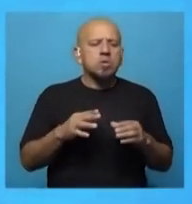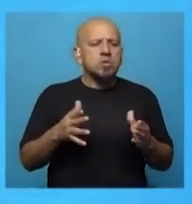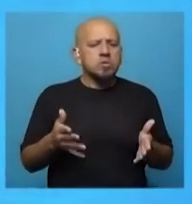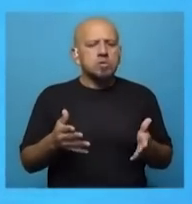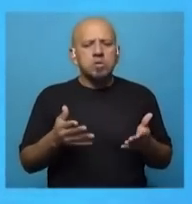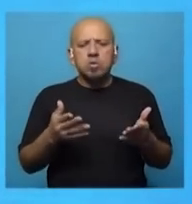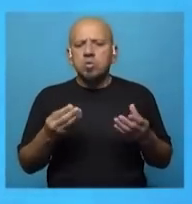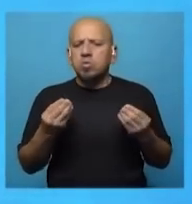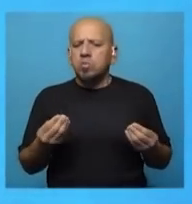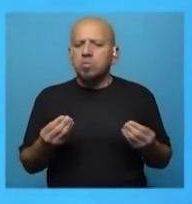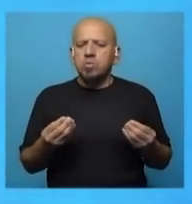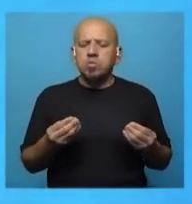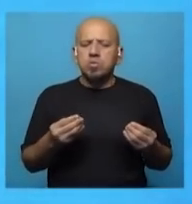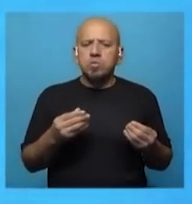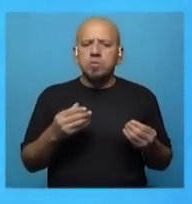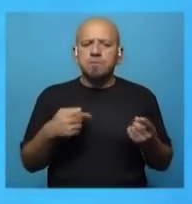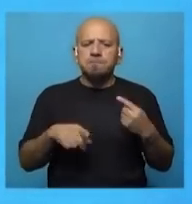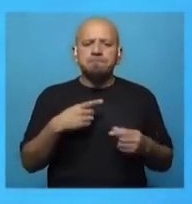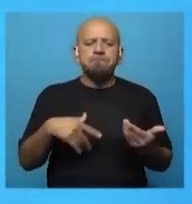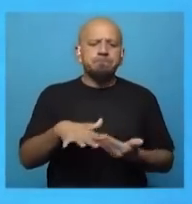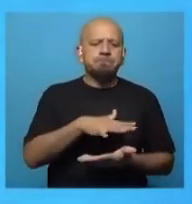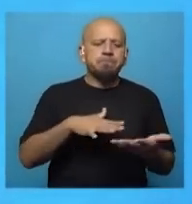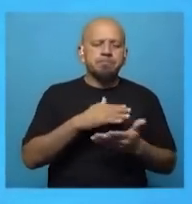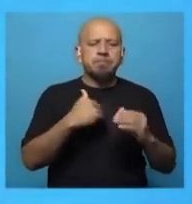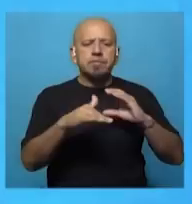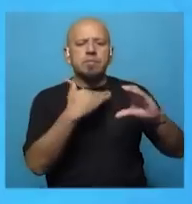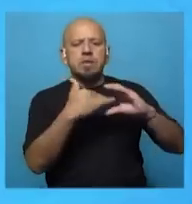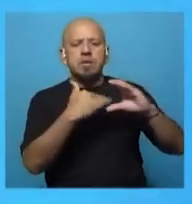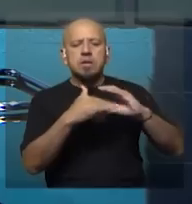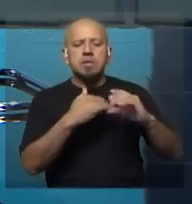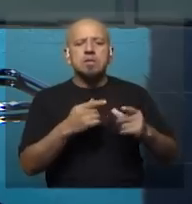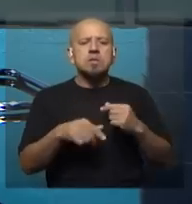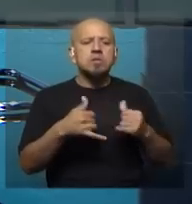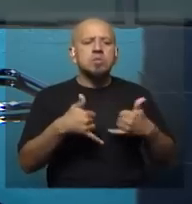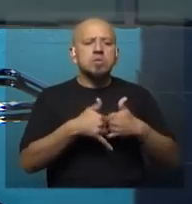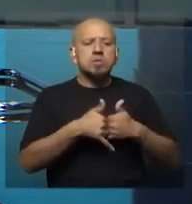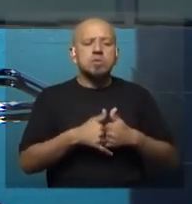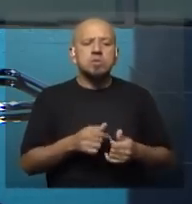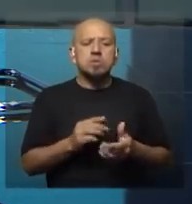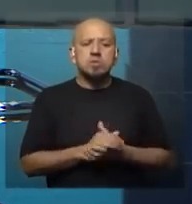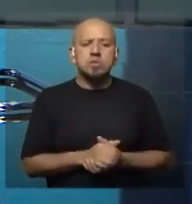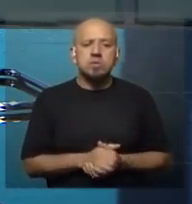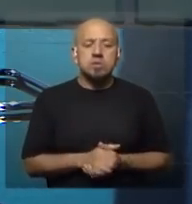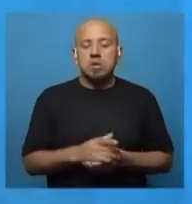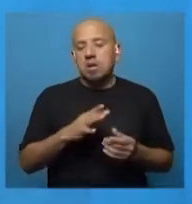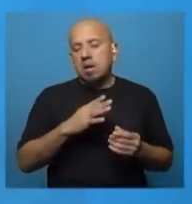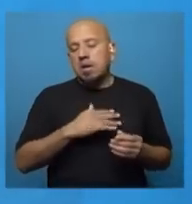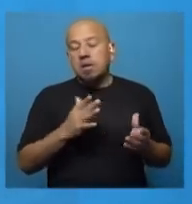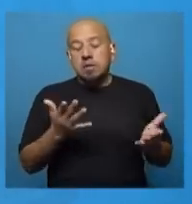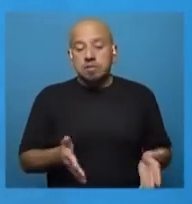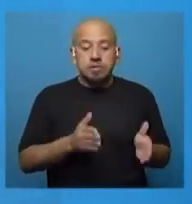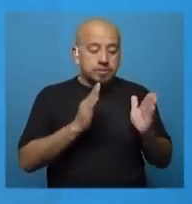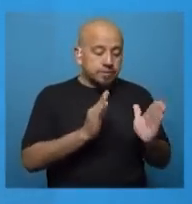cómo tomas cuando se enteró este esta situación y estos chats entre h y Maciel Cómo toma esa situación Bueno hay varias dimensiones porque